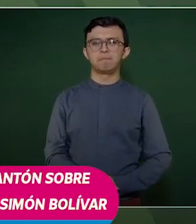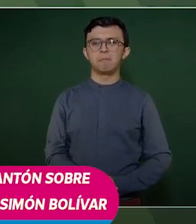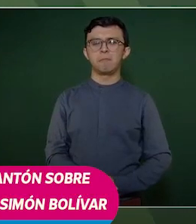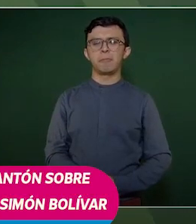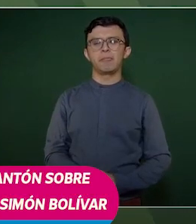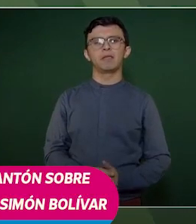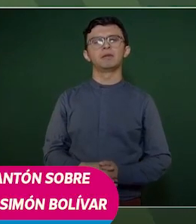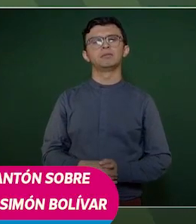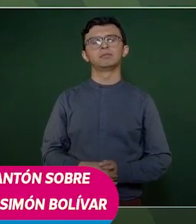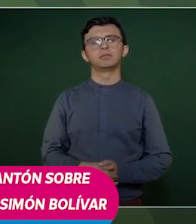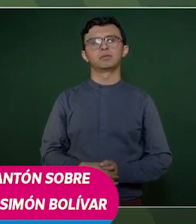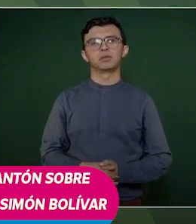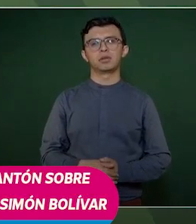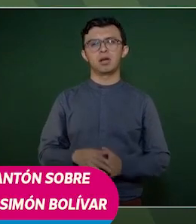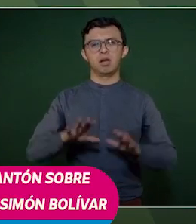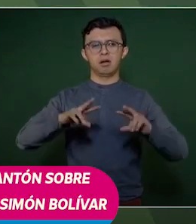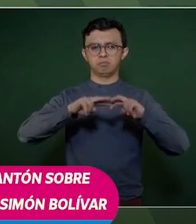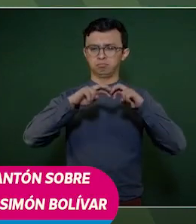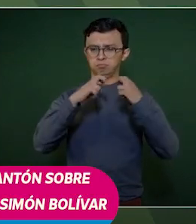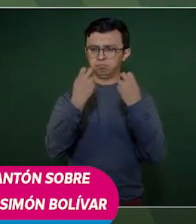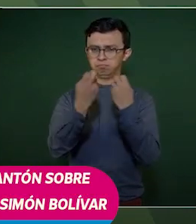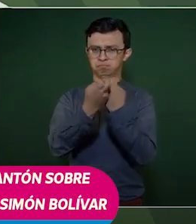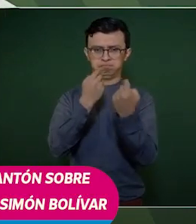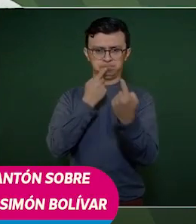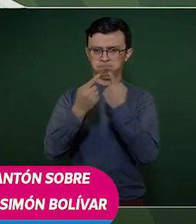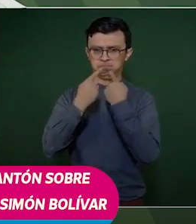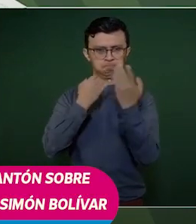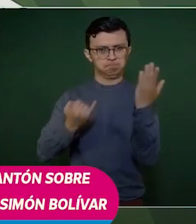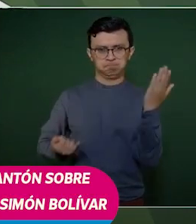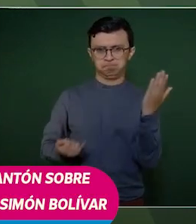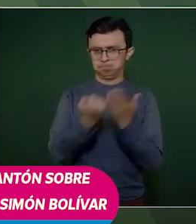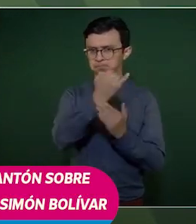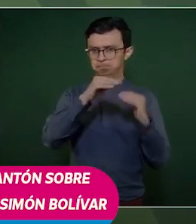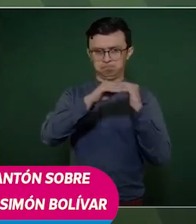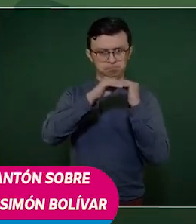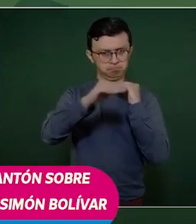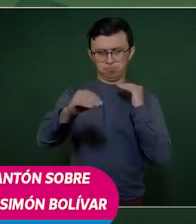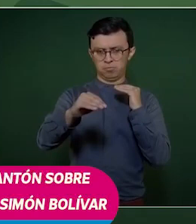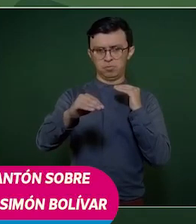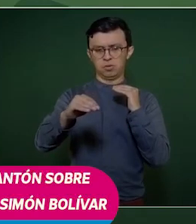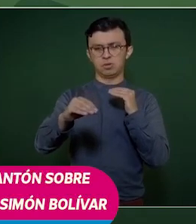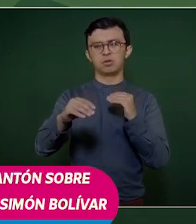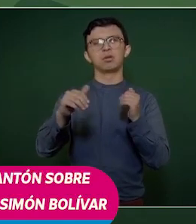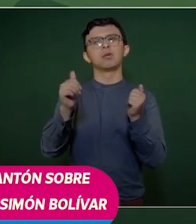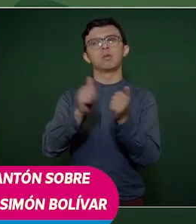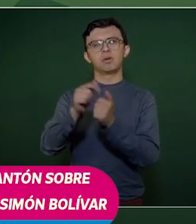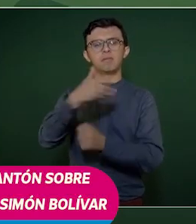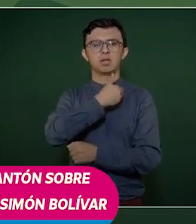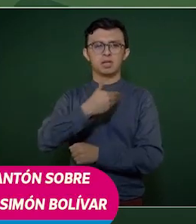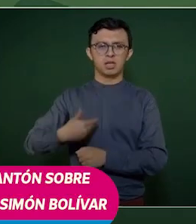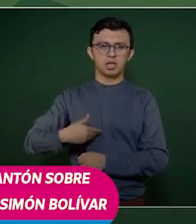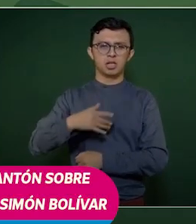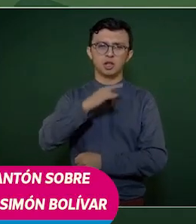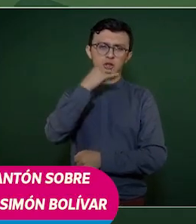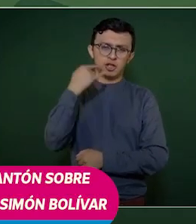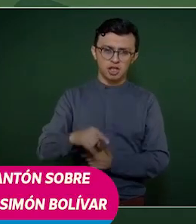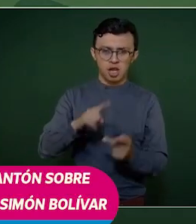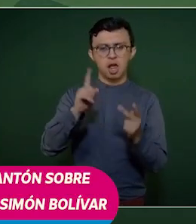Es un consenso que se alcanzó con el presidente de Chile, con el presidente de